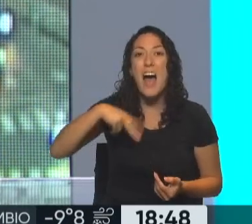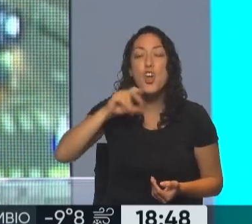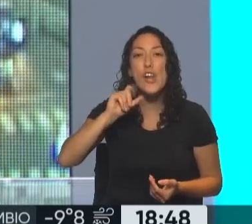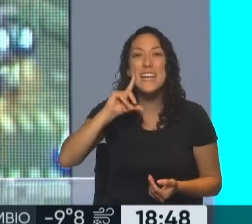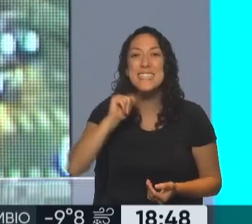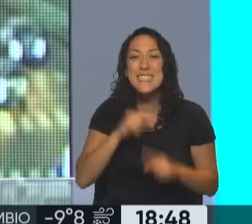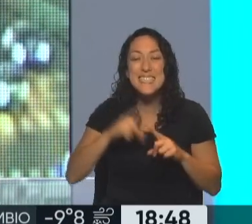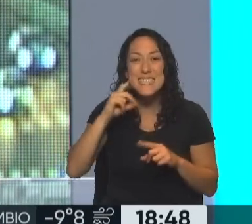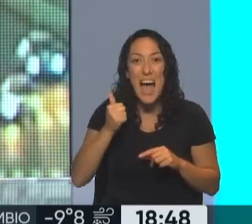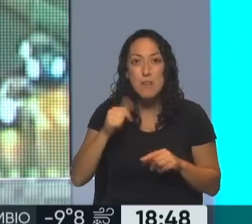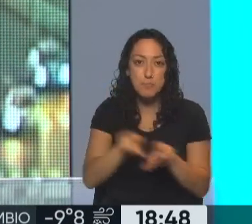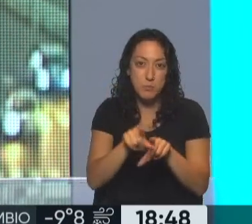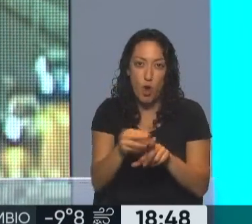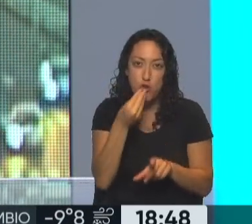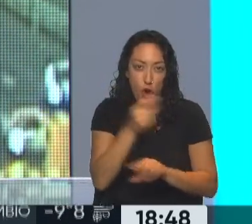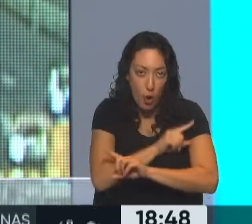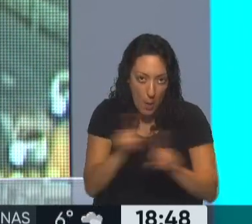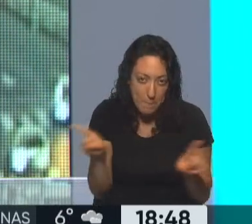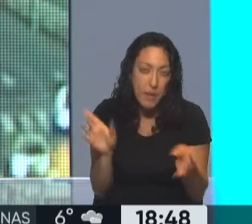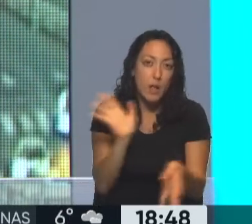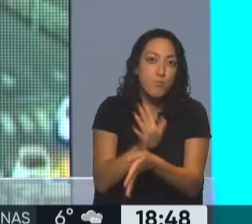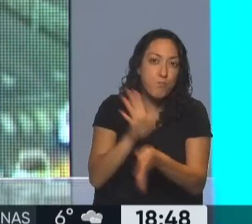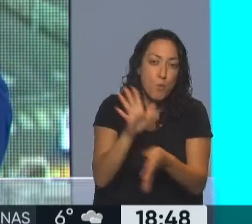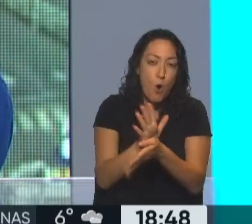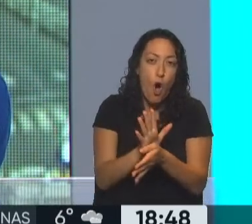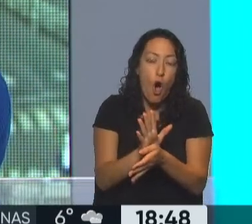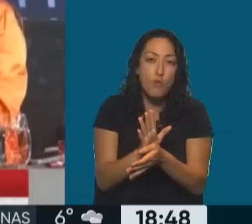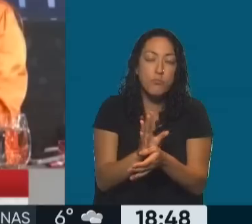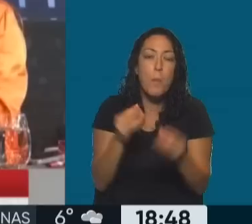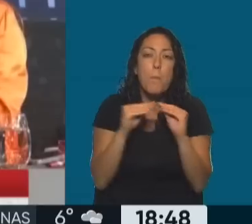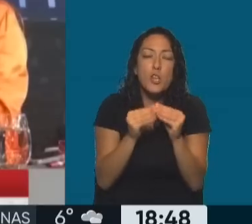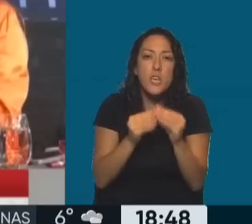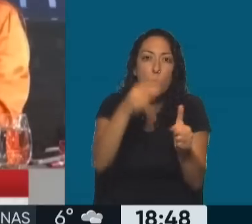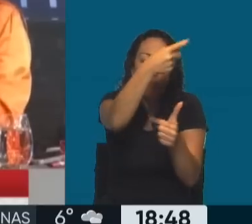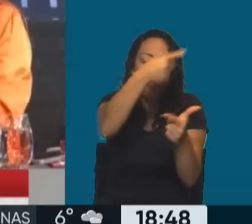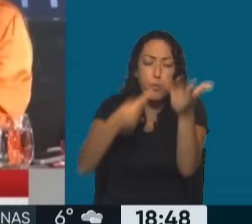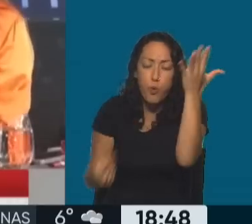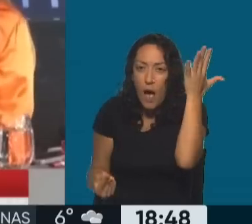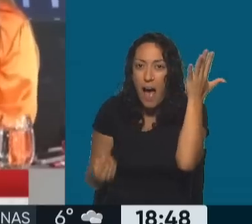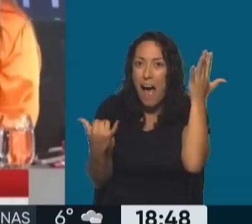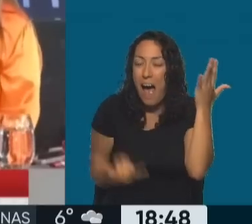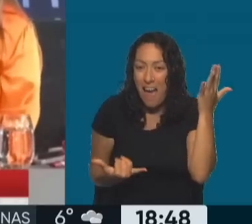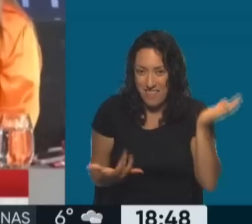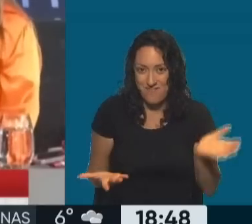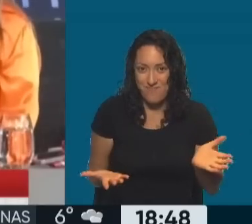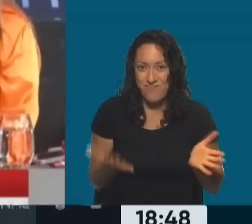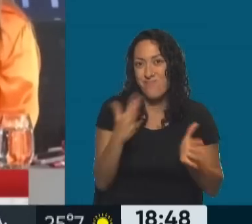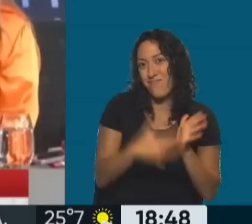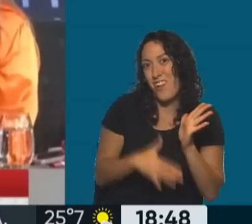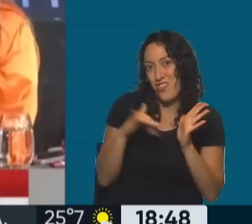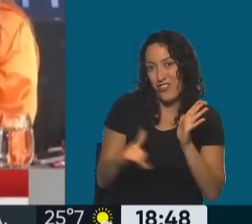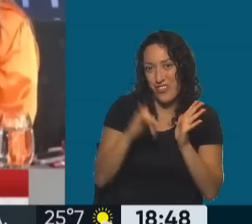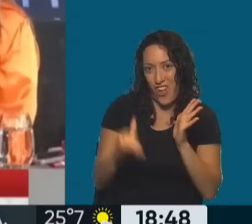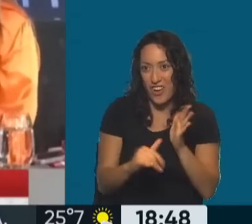la tuviera, es un fenómeno multicausal. Tal cual. Es falta de nutrición materna. Una barbaridad la teoría que